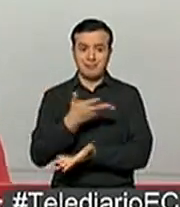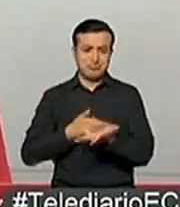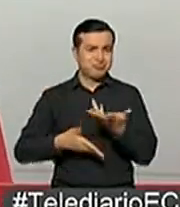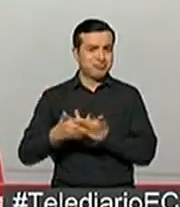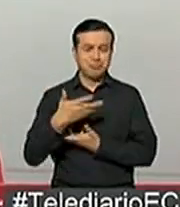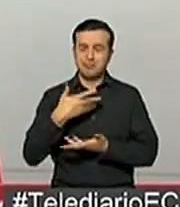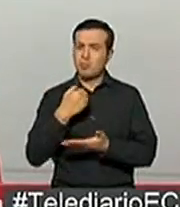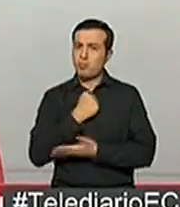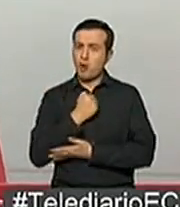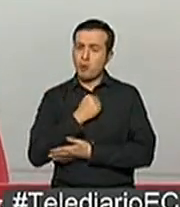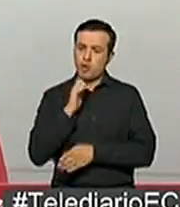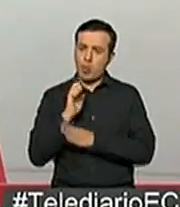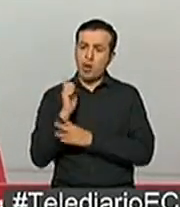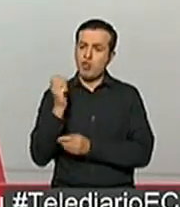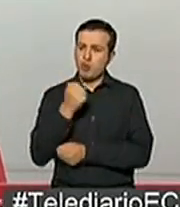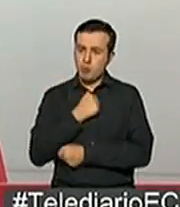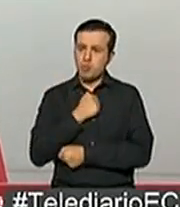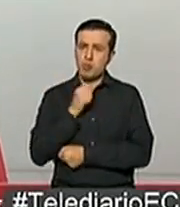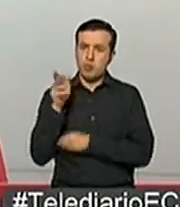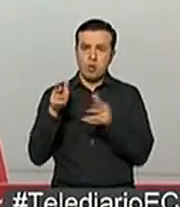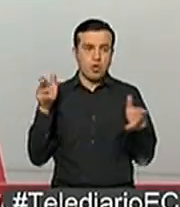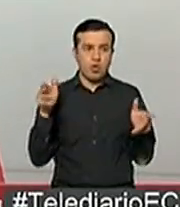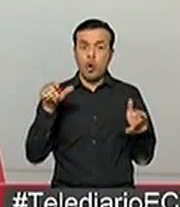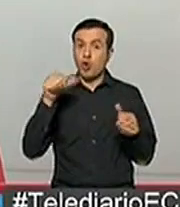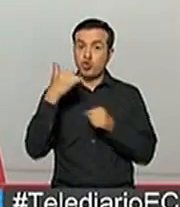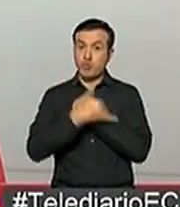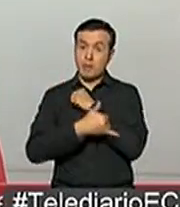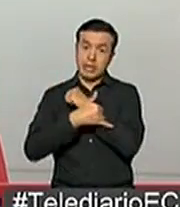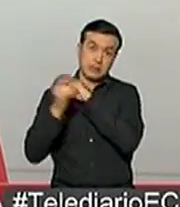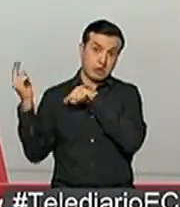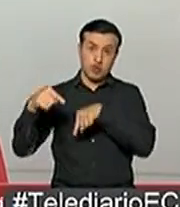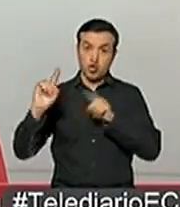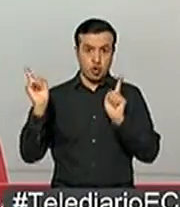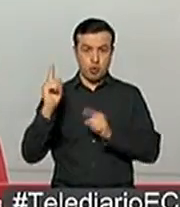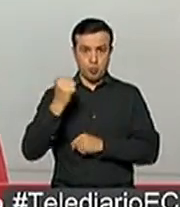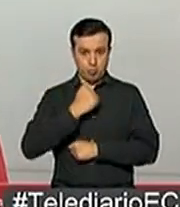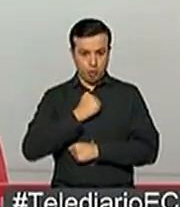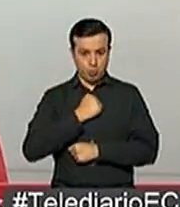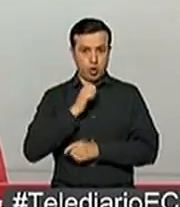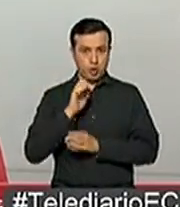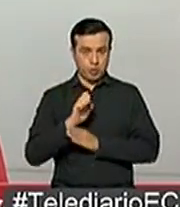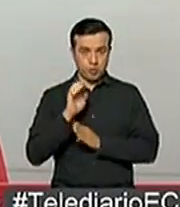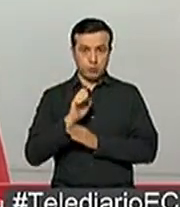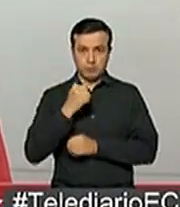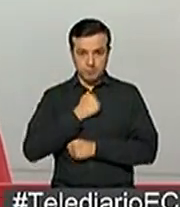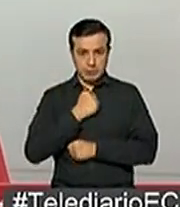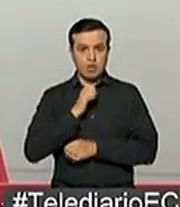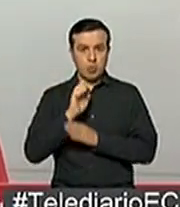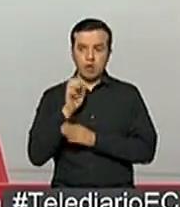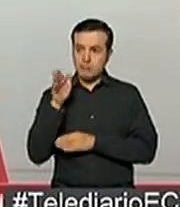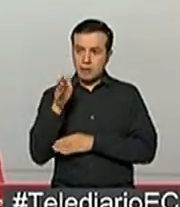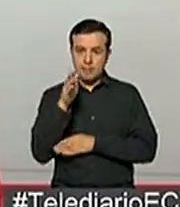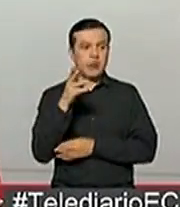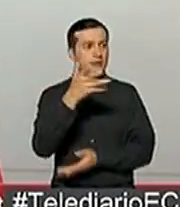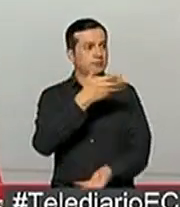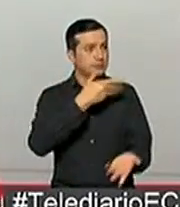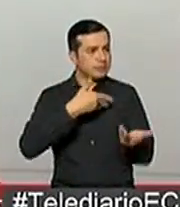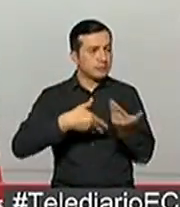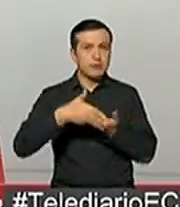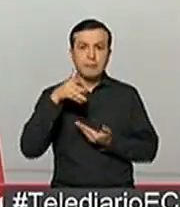nuestra local no hay divisas que vengan de afuera pero importantísimo porque compartimos y como lo dije antes